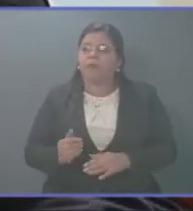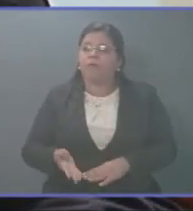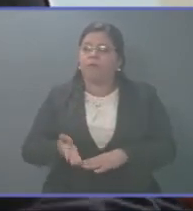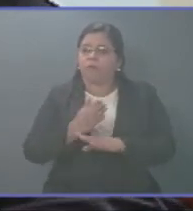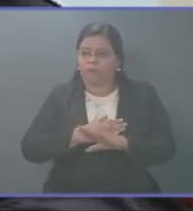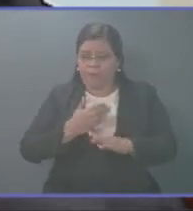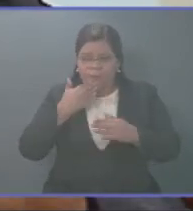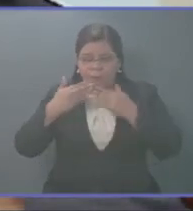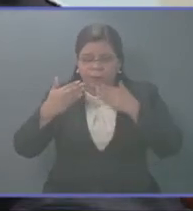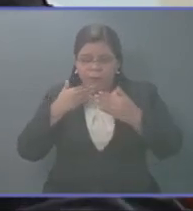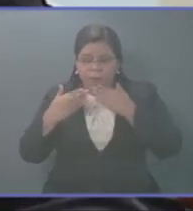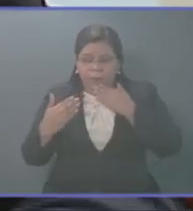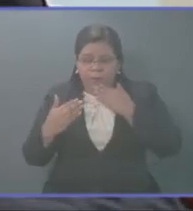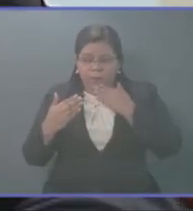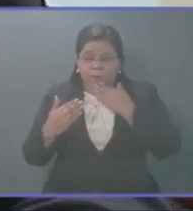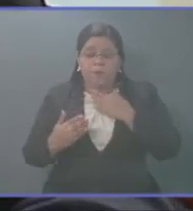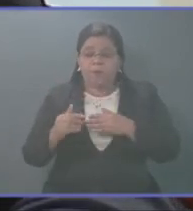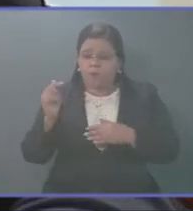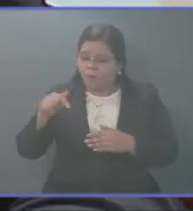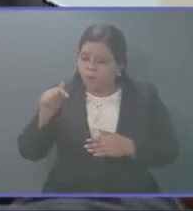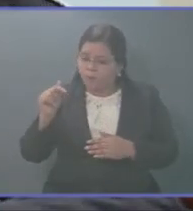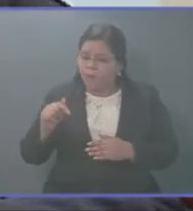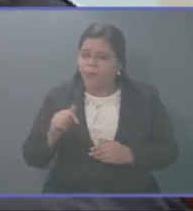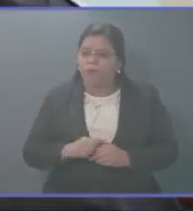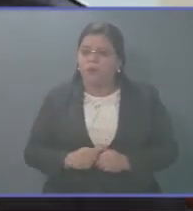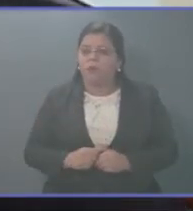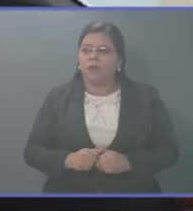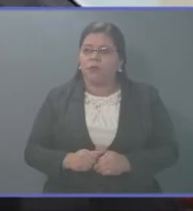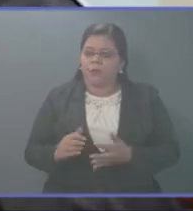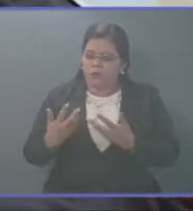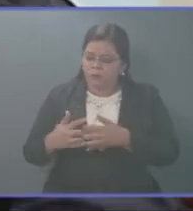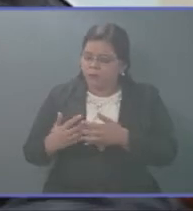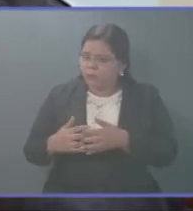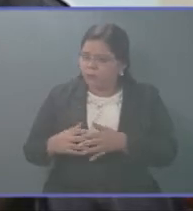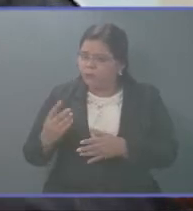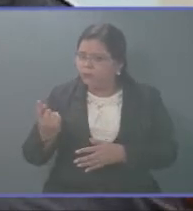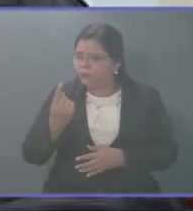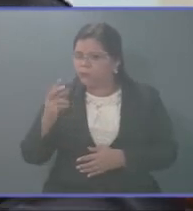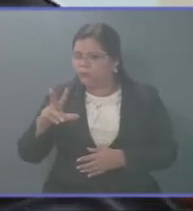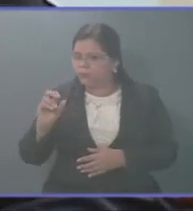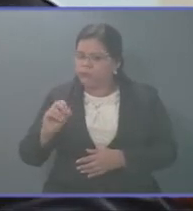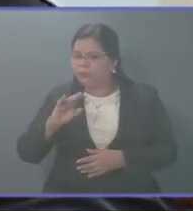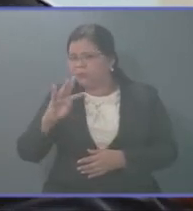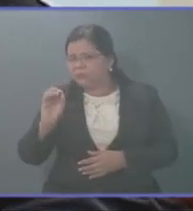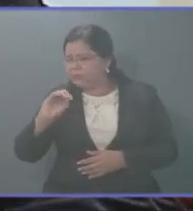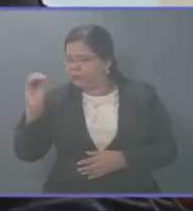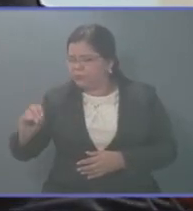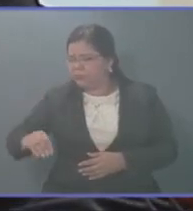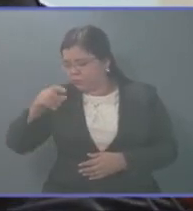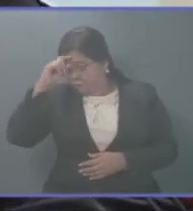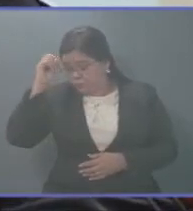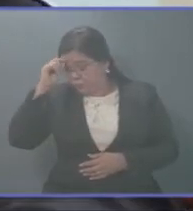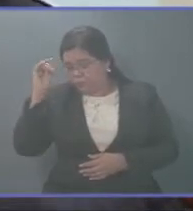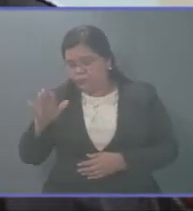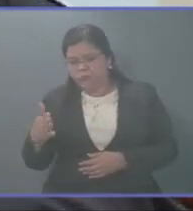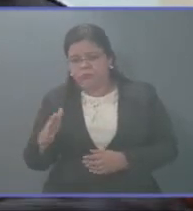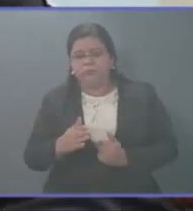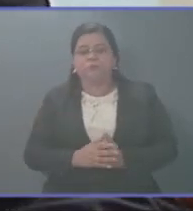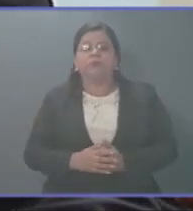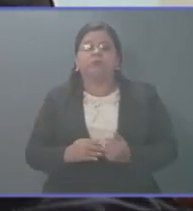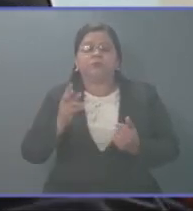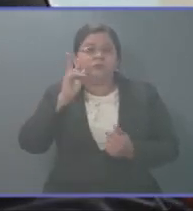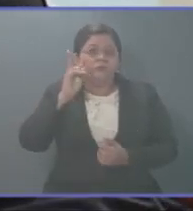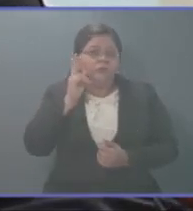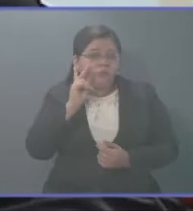explicaba que esta planta solo está operando aproximadamente entre el 30 y el 40%. Significa que